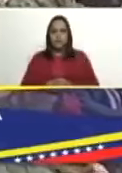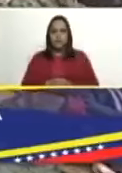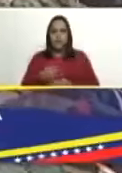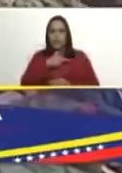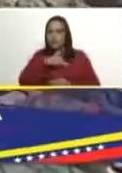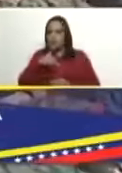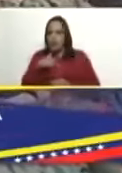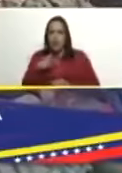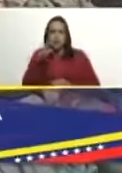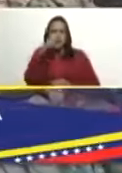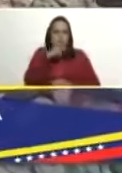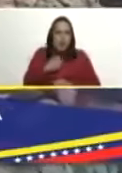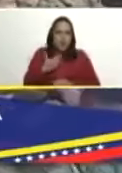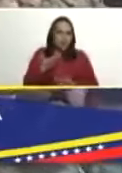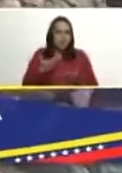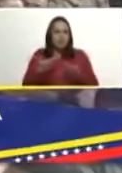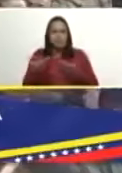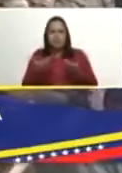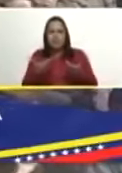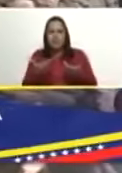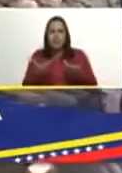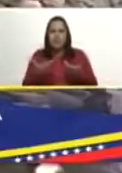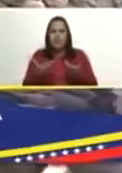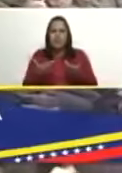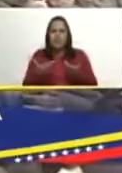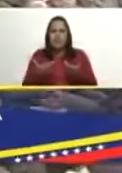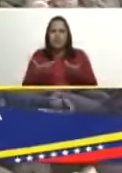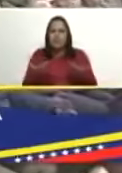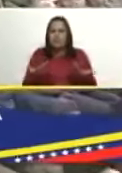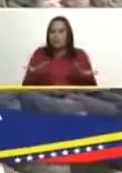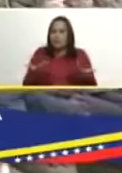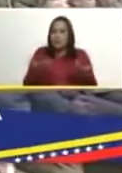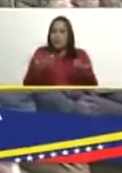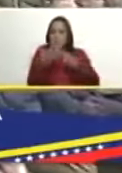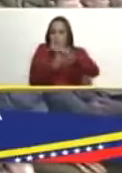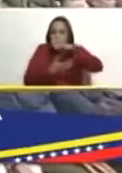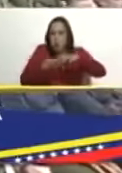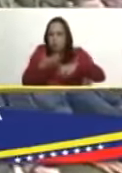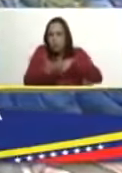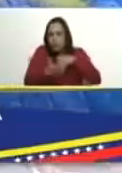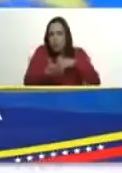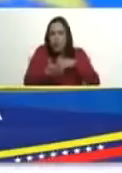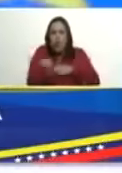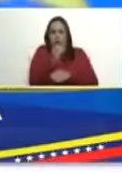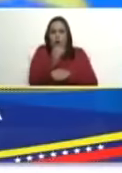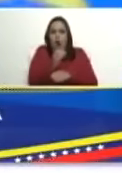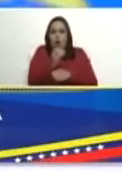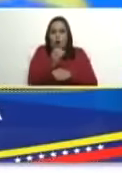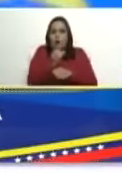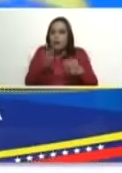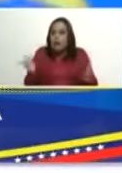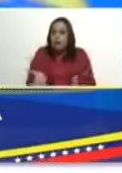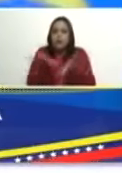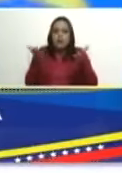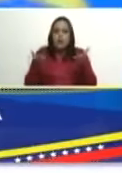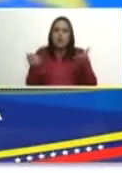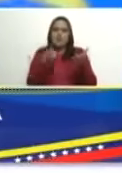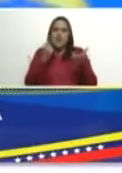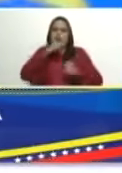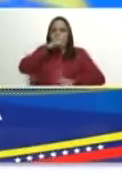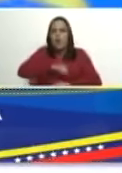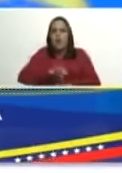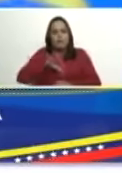Nosotros no estamos en una especie de algarabía o de efusión solo